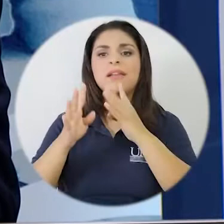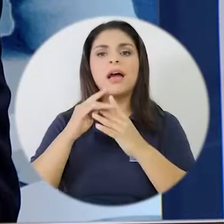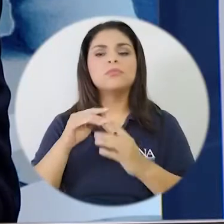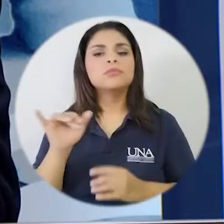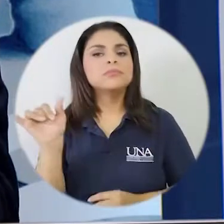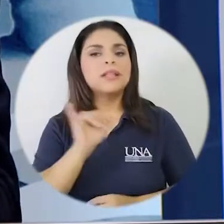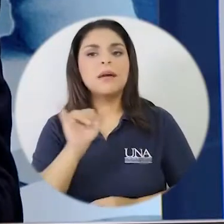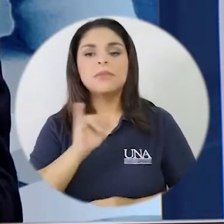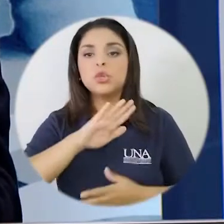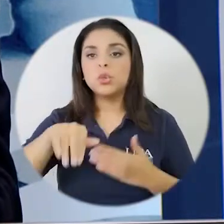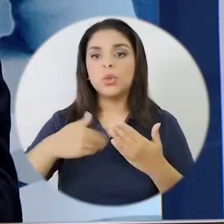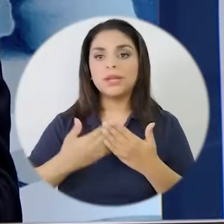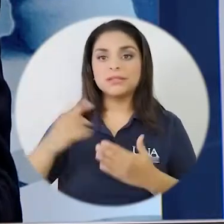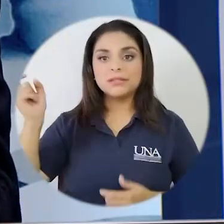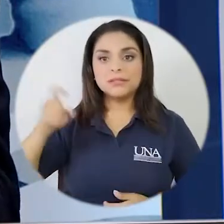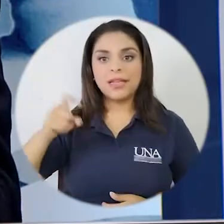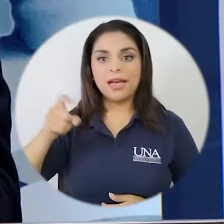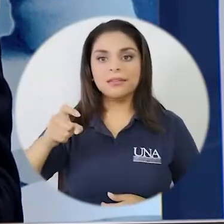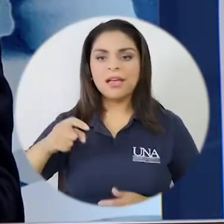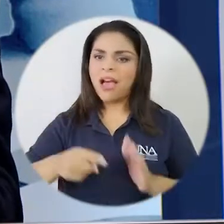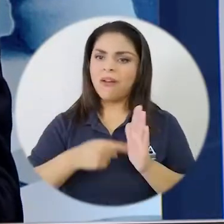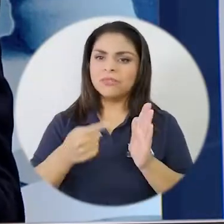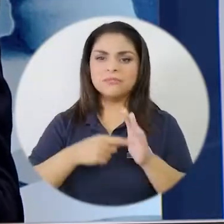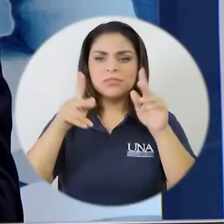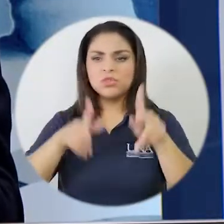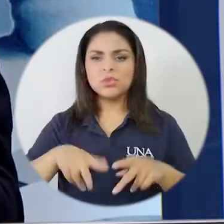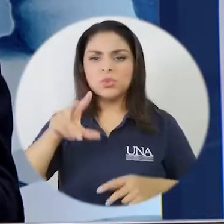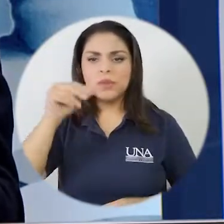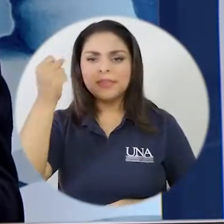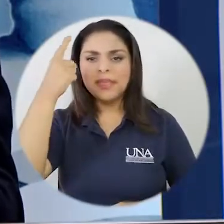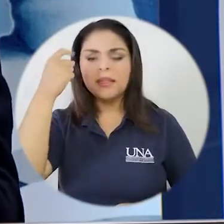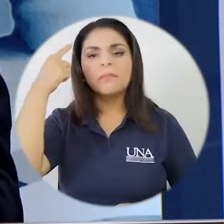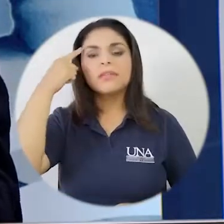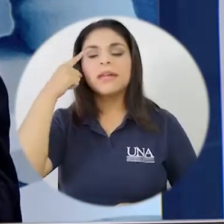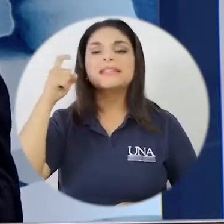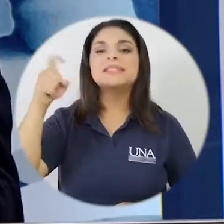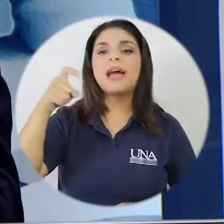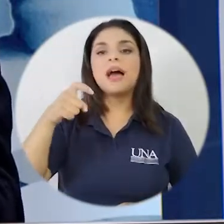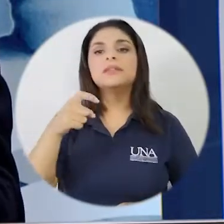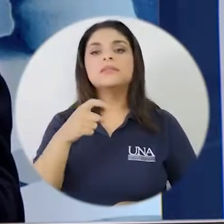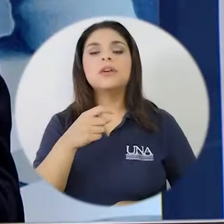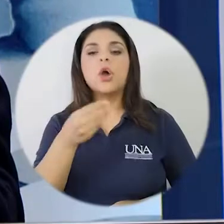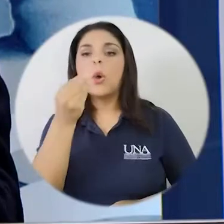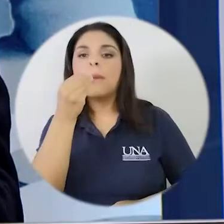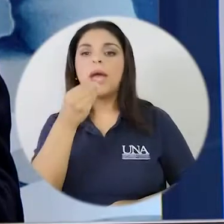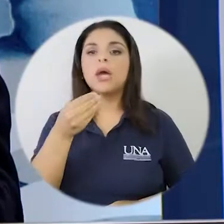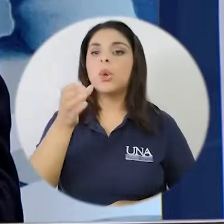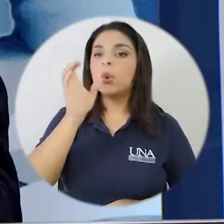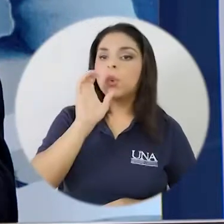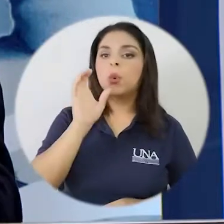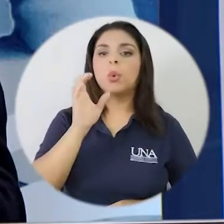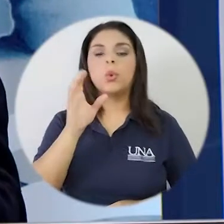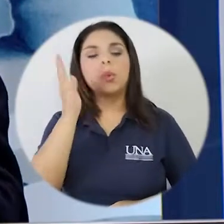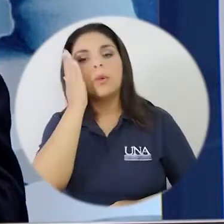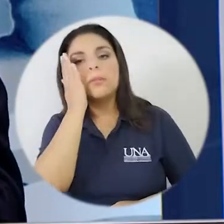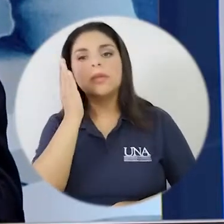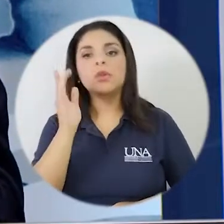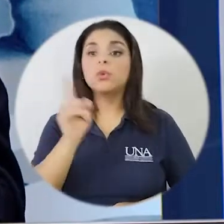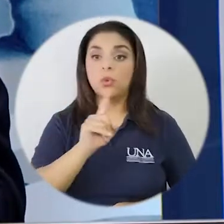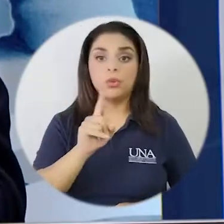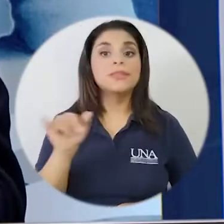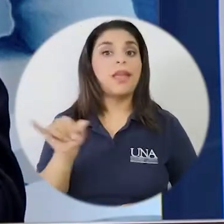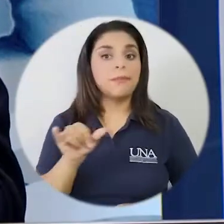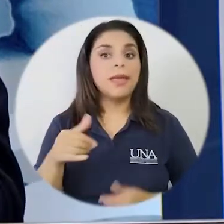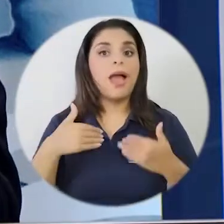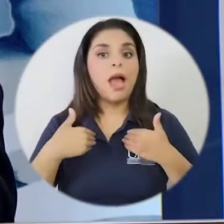también de todas las necesidades. Pareciera que la gente entendiera que las necesidades es tomar, comer, dormir. No, las otras necesidades